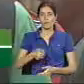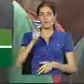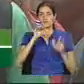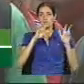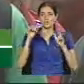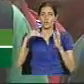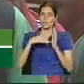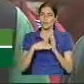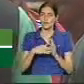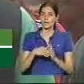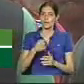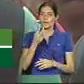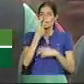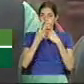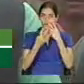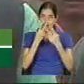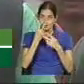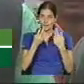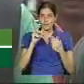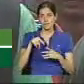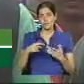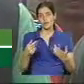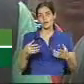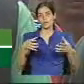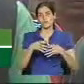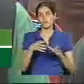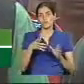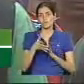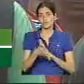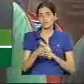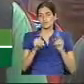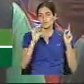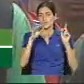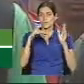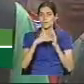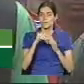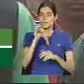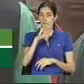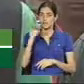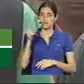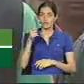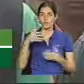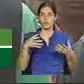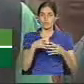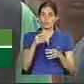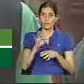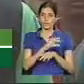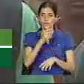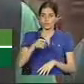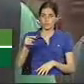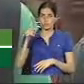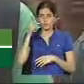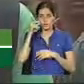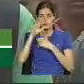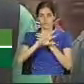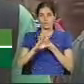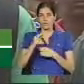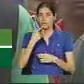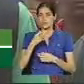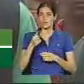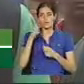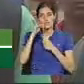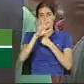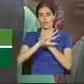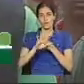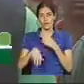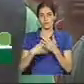800.000 visitantes y todavía efectivos, aproximadamente 6.500 efectivos de seguridad del gobierno revolucionario estarán velando por su